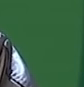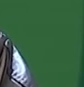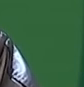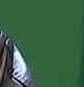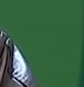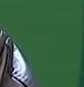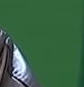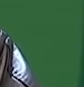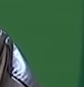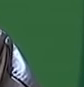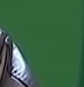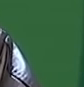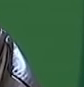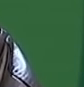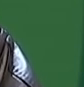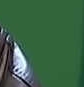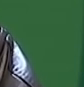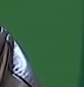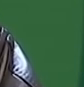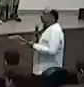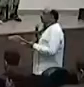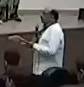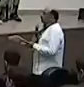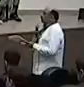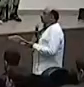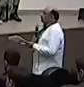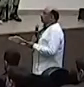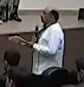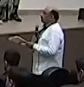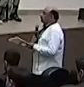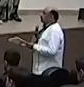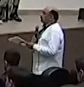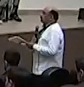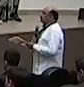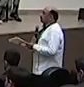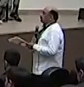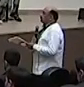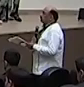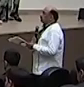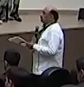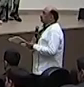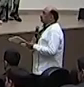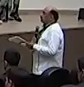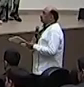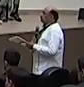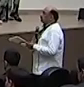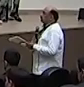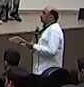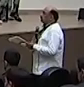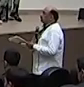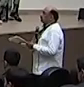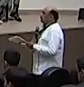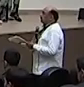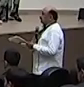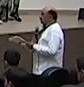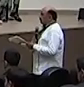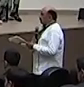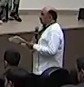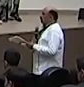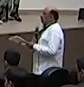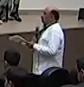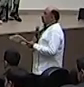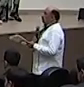Entonces, no podemos hacer ningún acuerdo, y tiene mucho que ver también con la